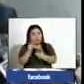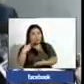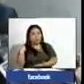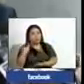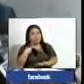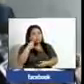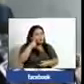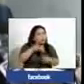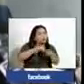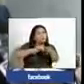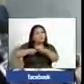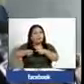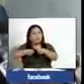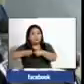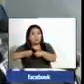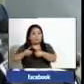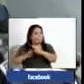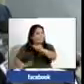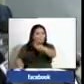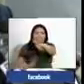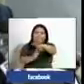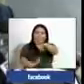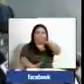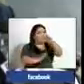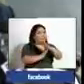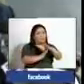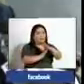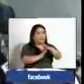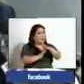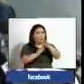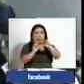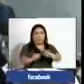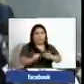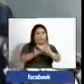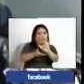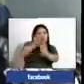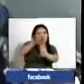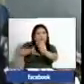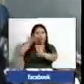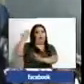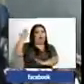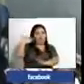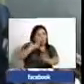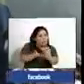nos facilita el frenar, ¿verdad?, ese incremento pues inmensurable